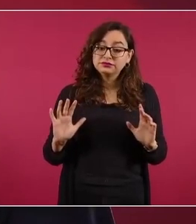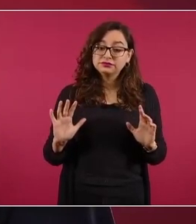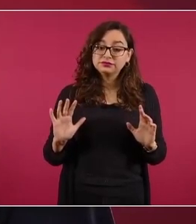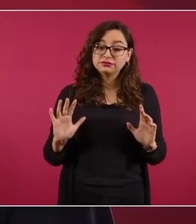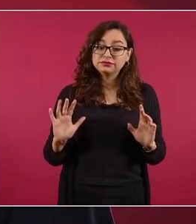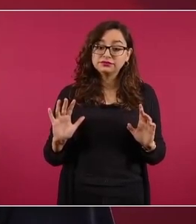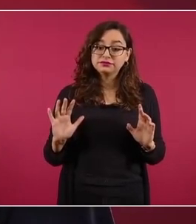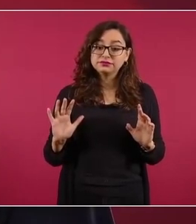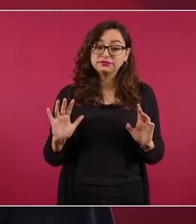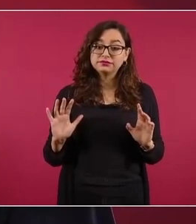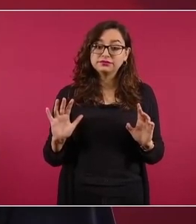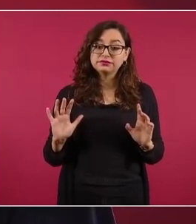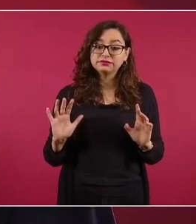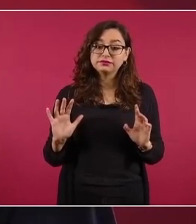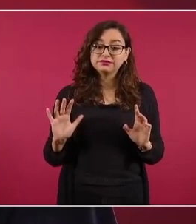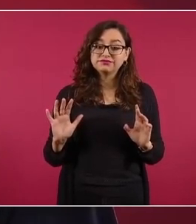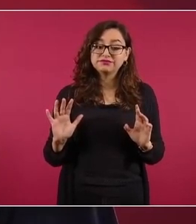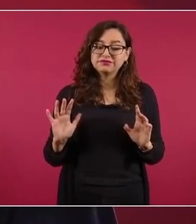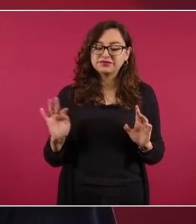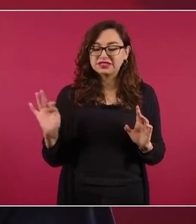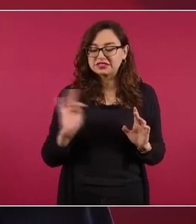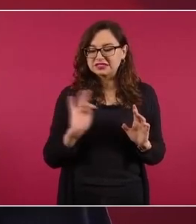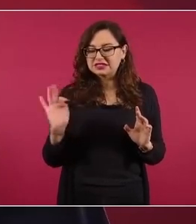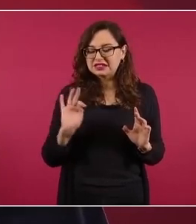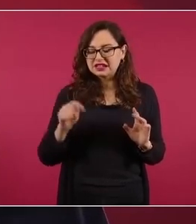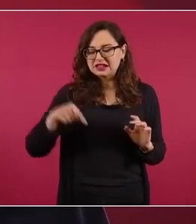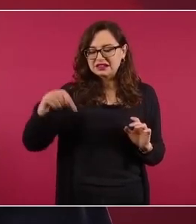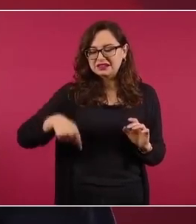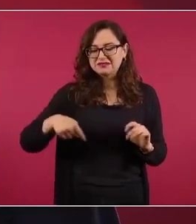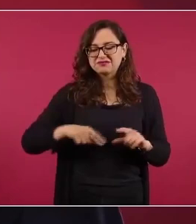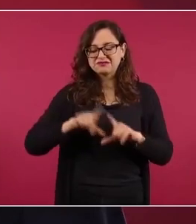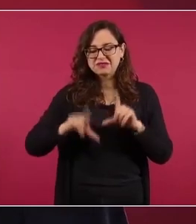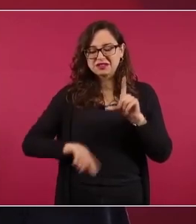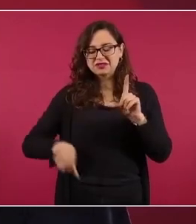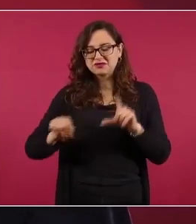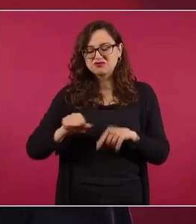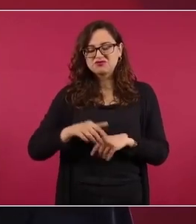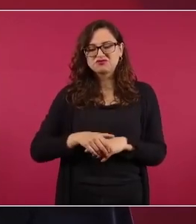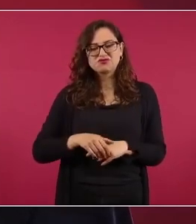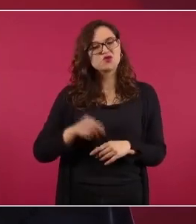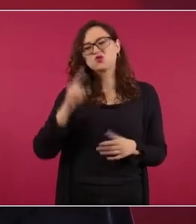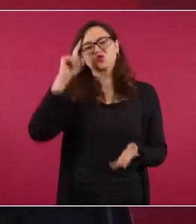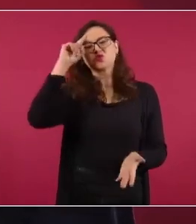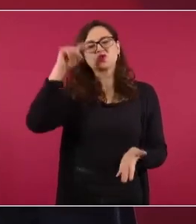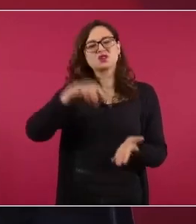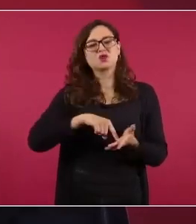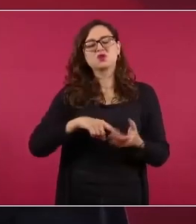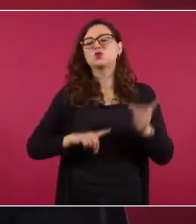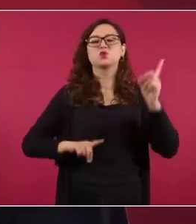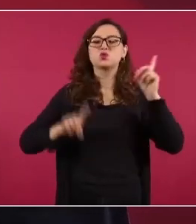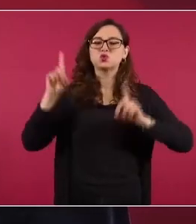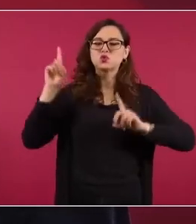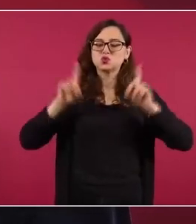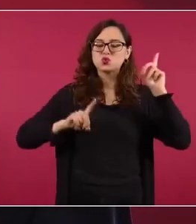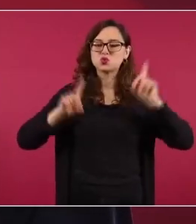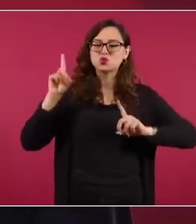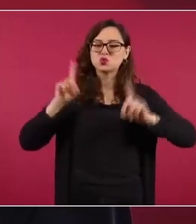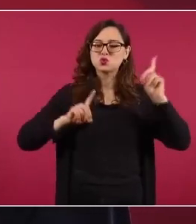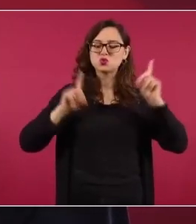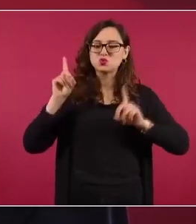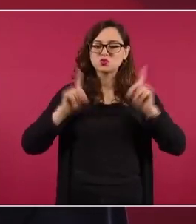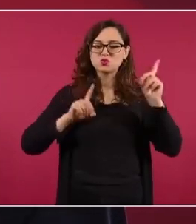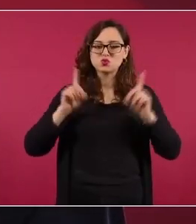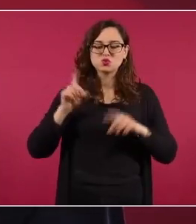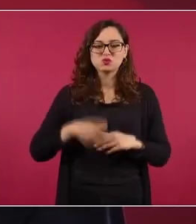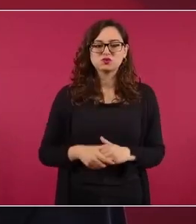que sea nacional, lo dudo. Por eso el antecedente, porque